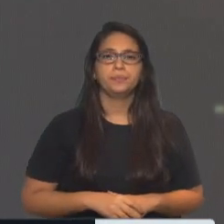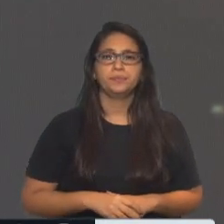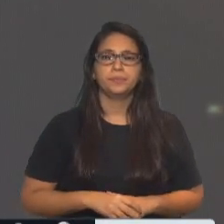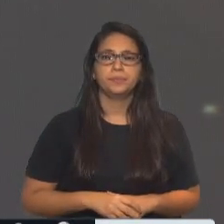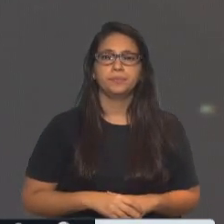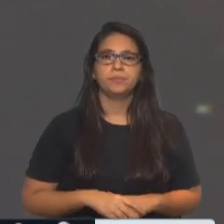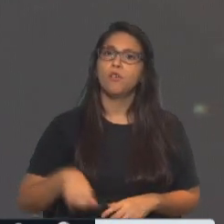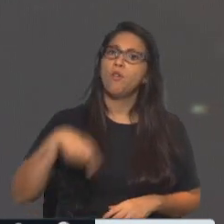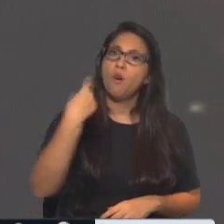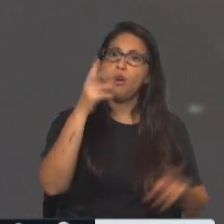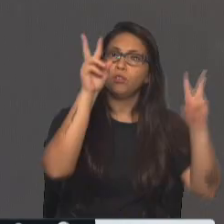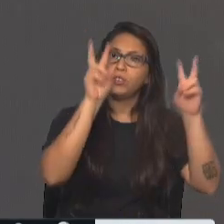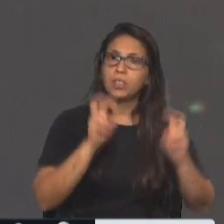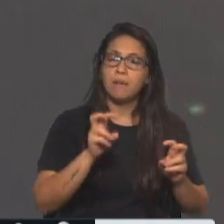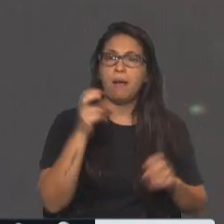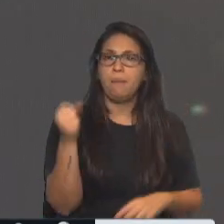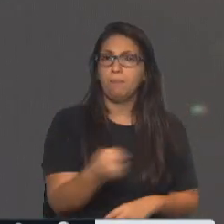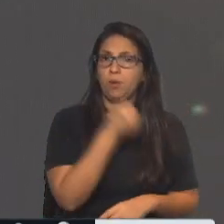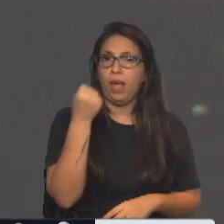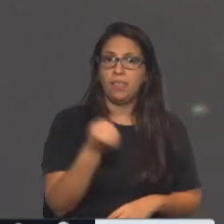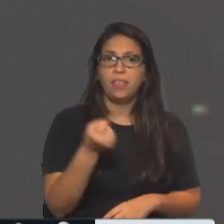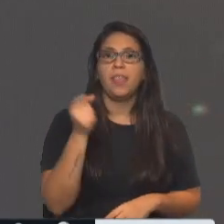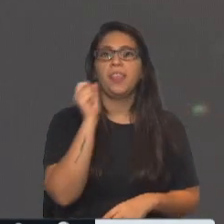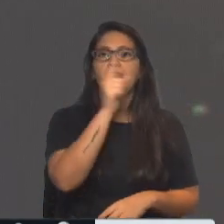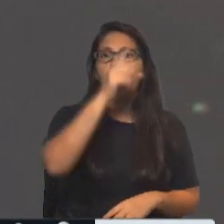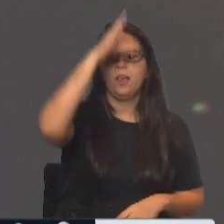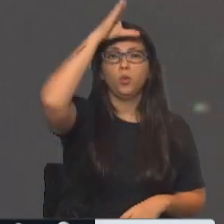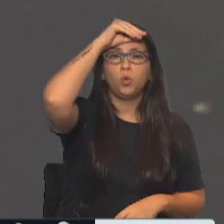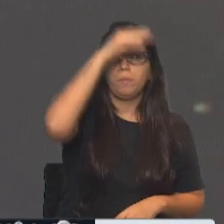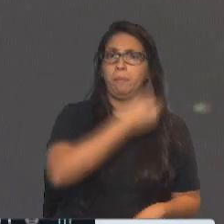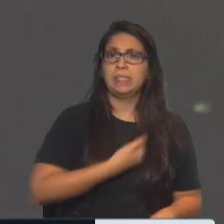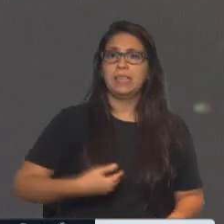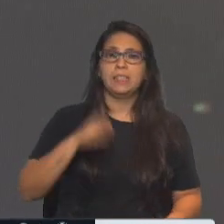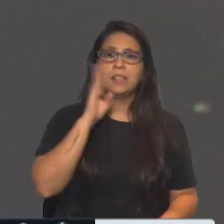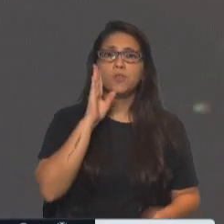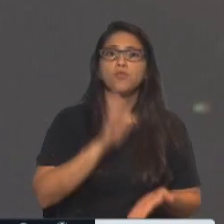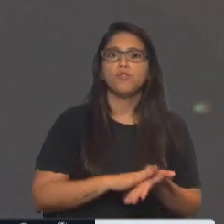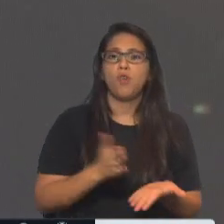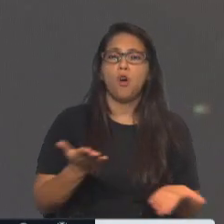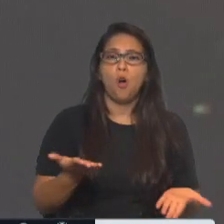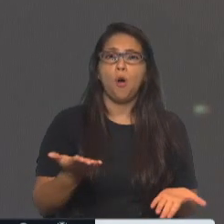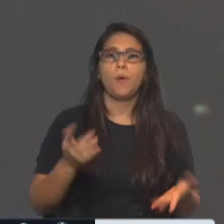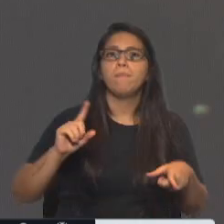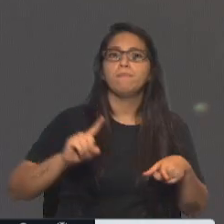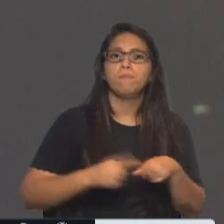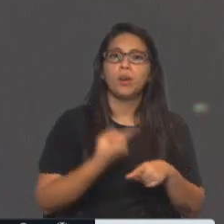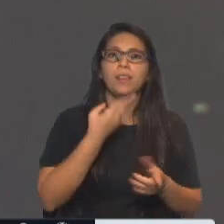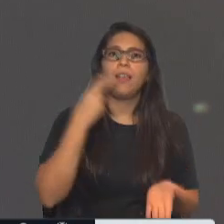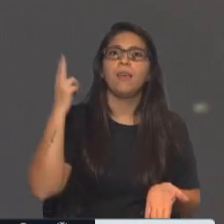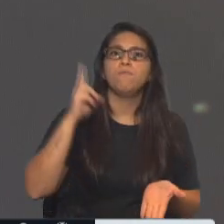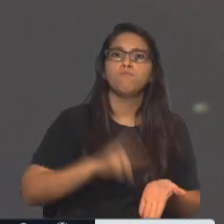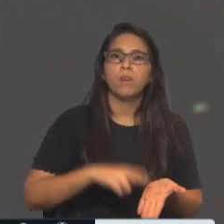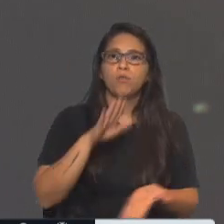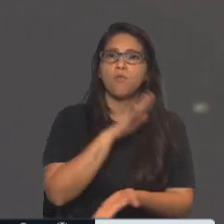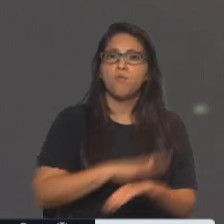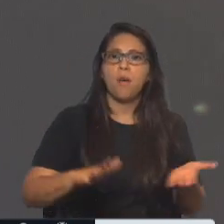que marcan la agenda del presidente de los Estados Unidos tiene que ver con la guerra comercial, ¿no? La política arancelaria con